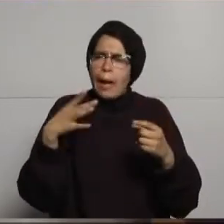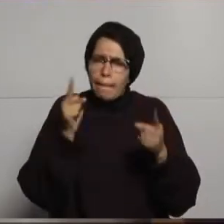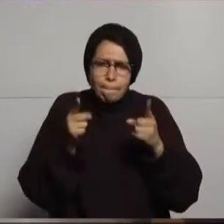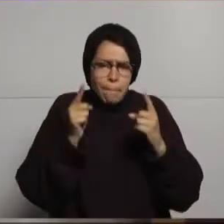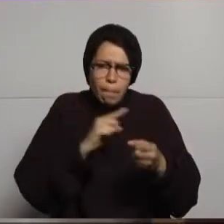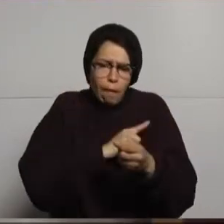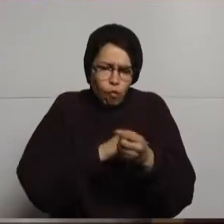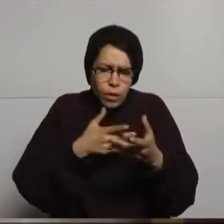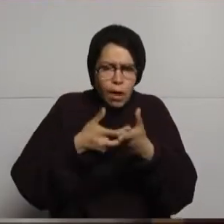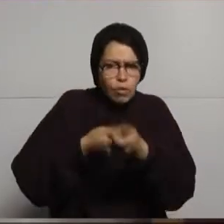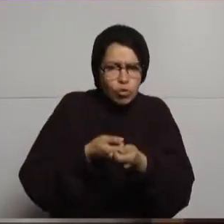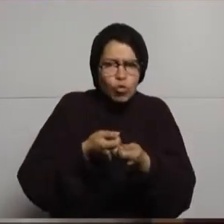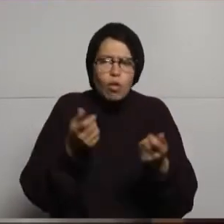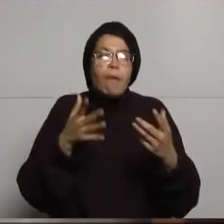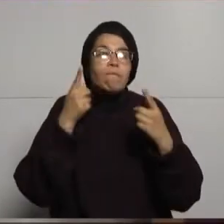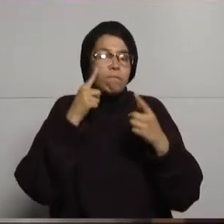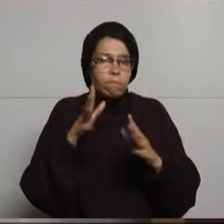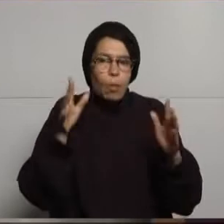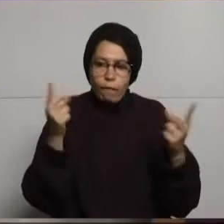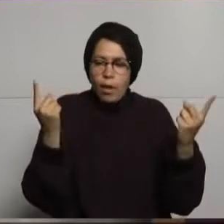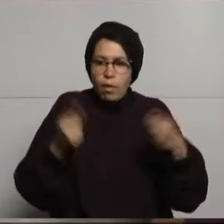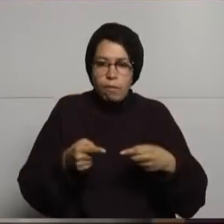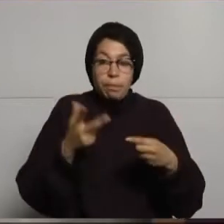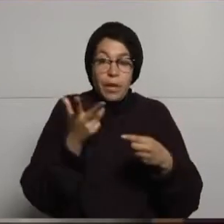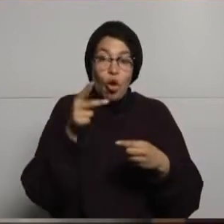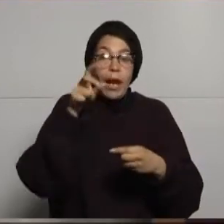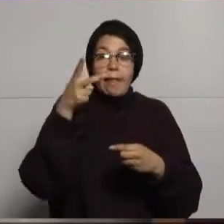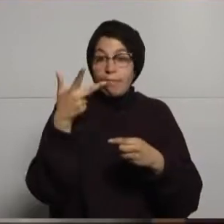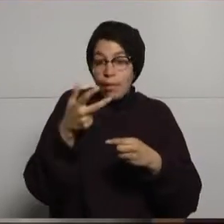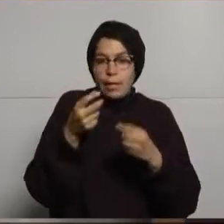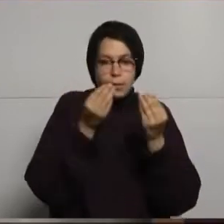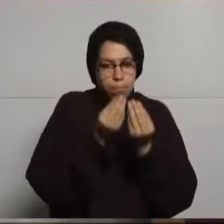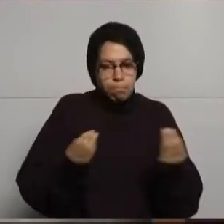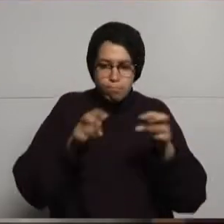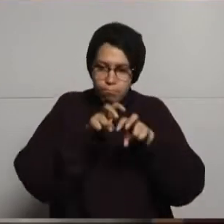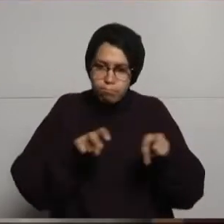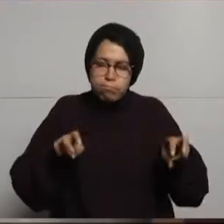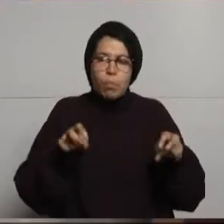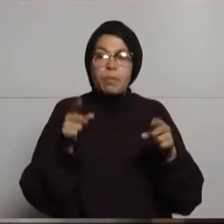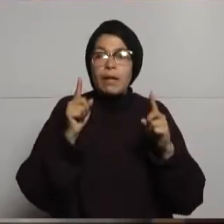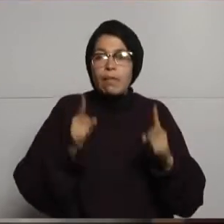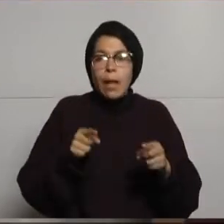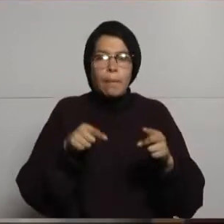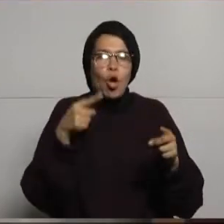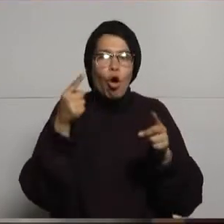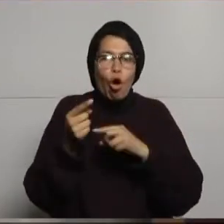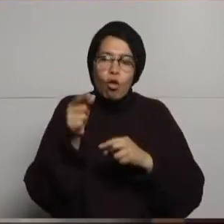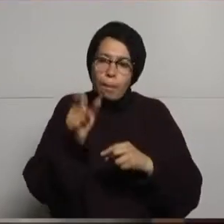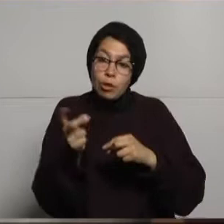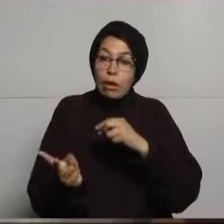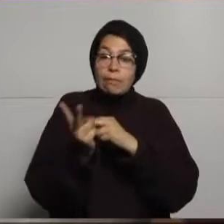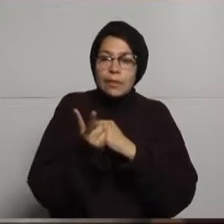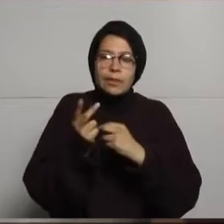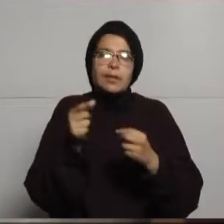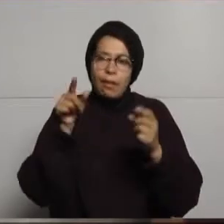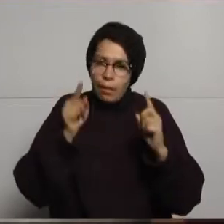uno de los temas que vamos a debatir. Tenemos 3 panelistas en piso y tenemos también a alguien que va a estar visitándonos o con quien nos